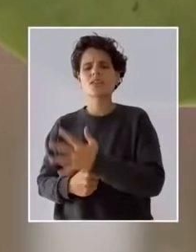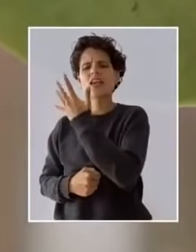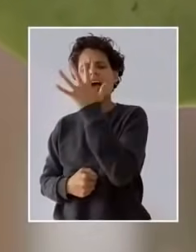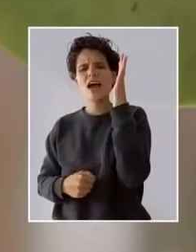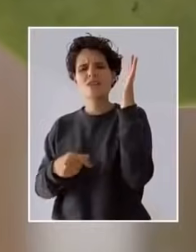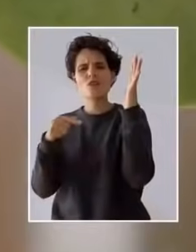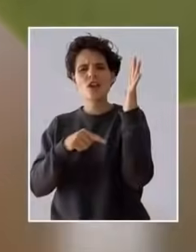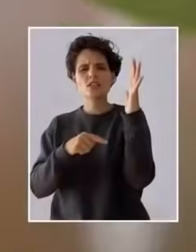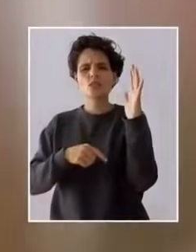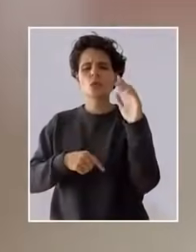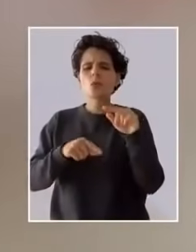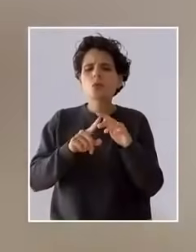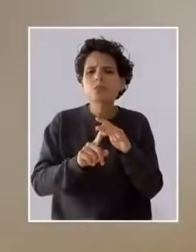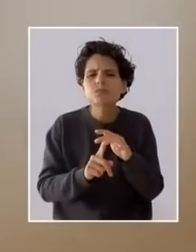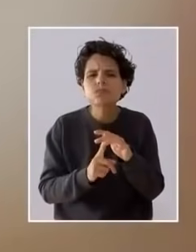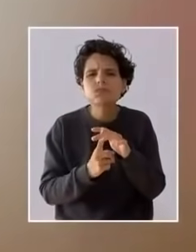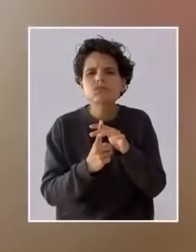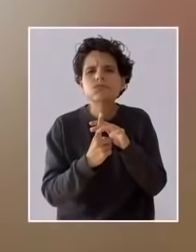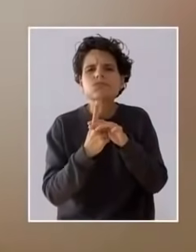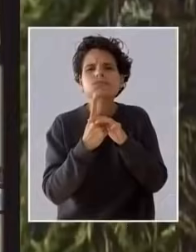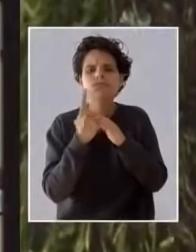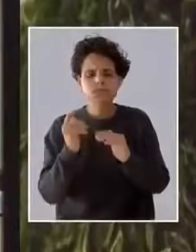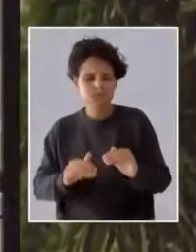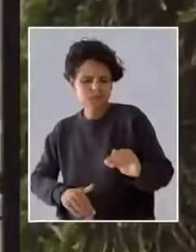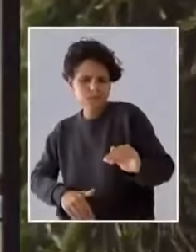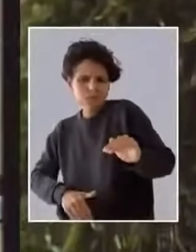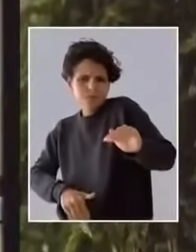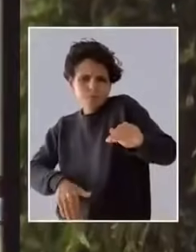Árboles que crecen con nosotros y nosotras.